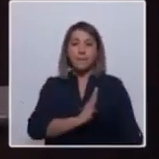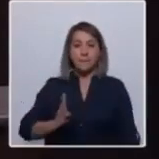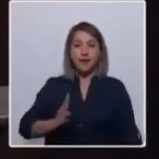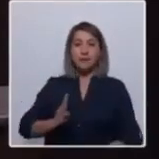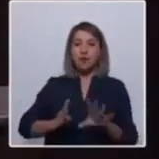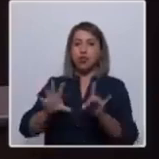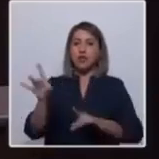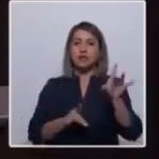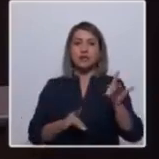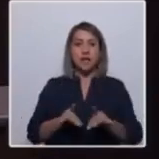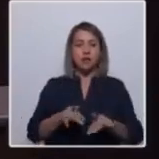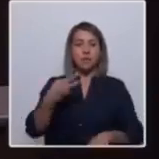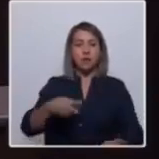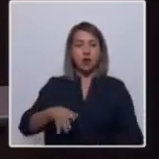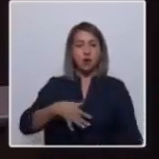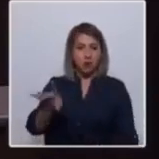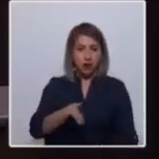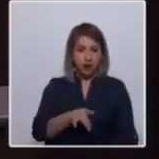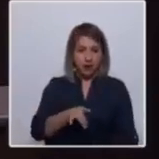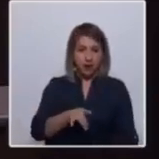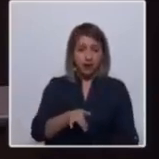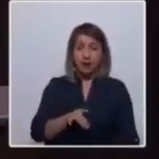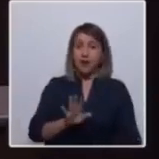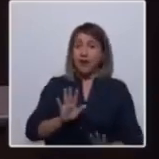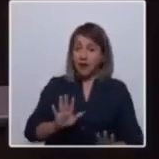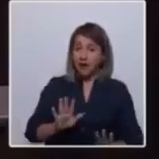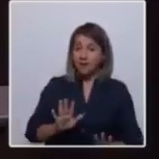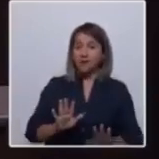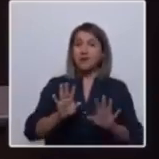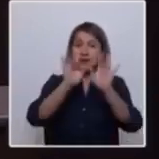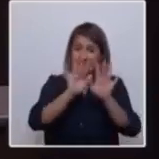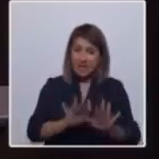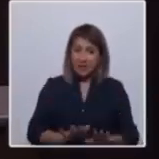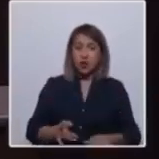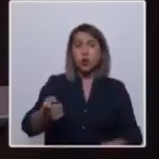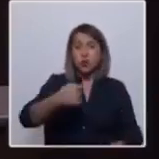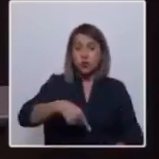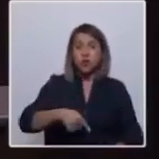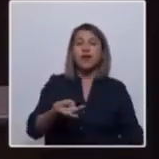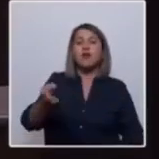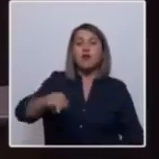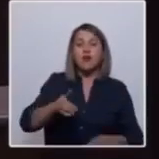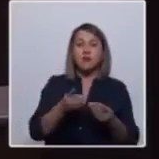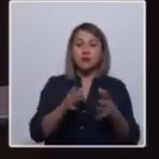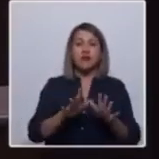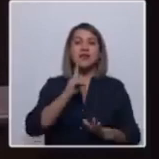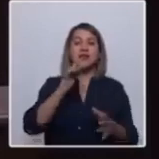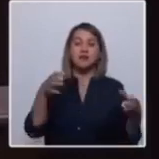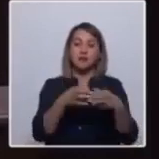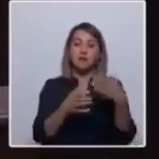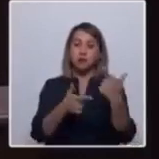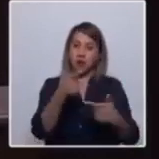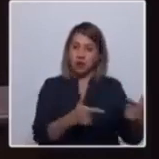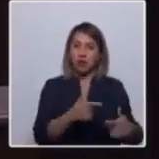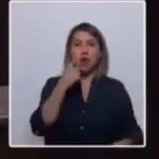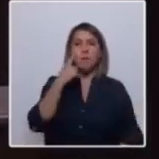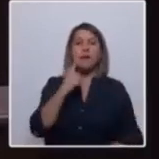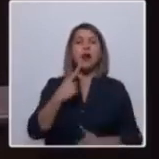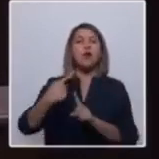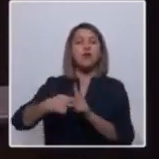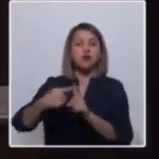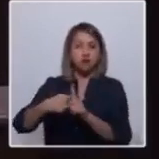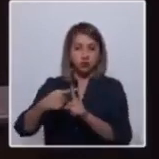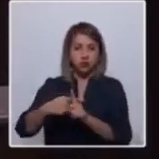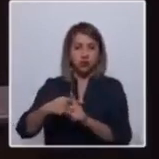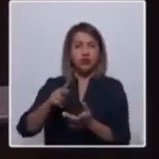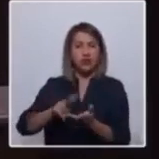designados. Ustedes, con este texto, han reconquistado la democracia para los políticos, para los abusadores y los